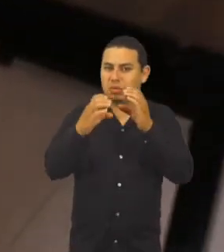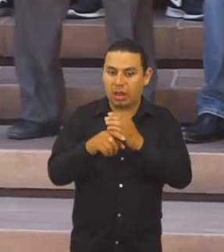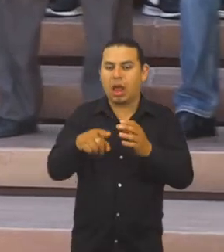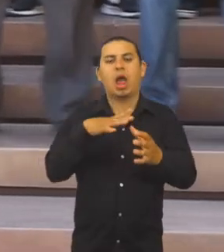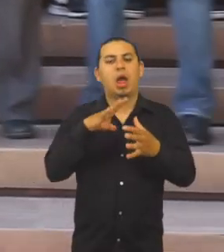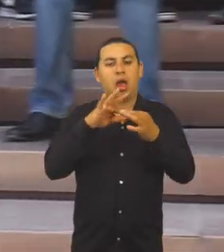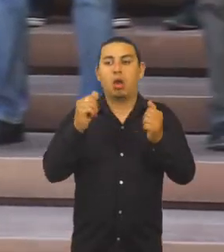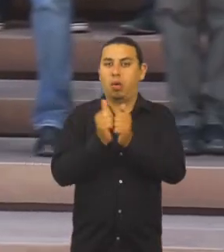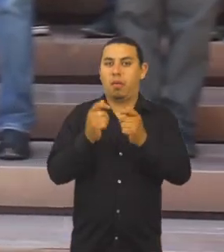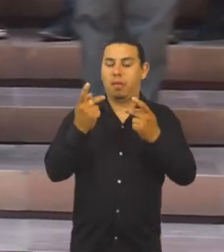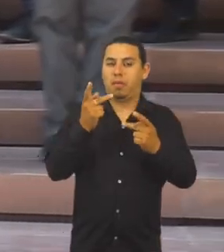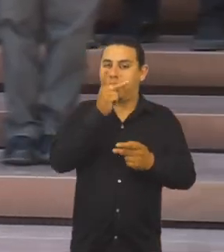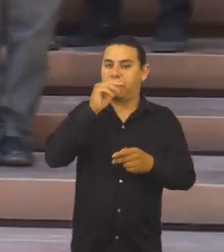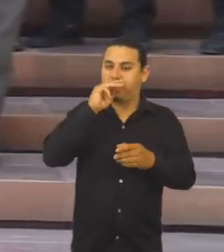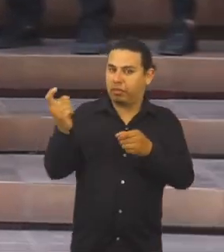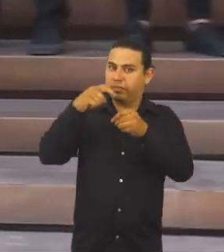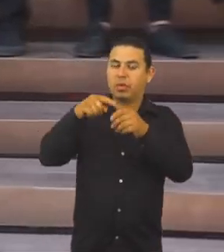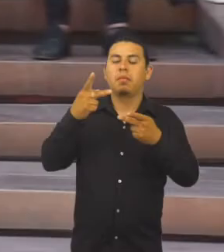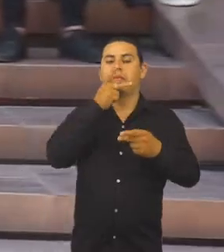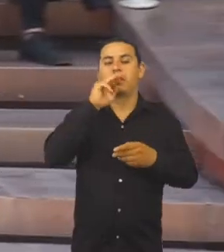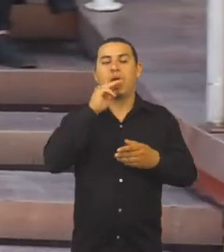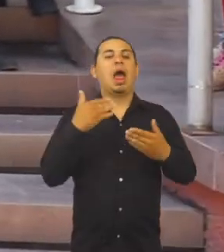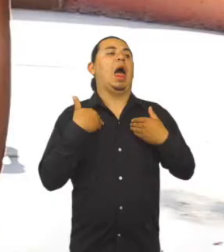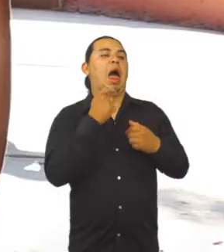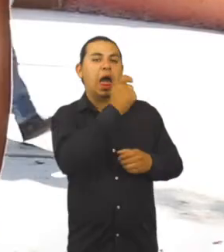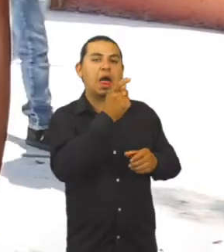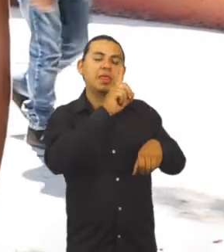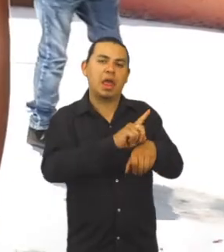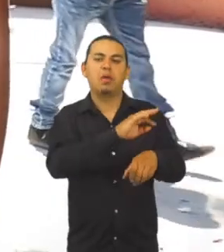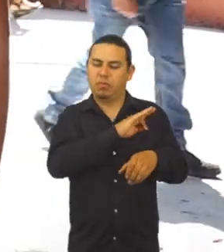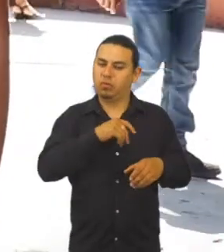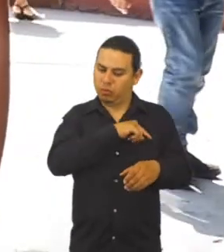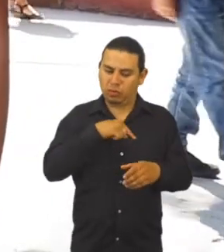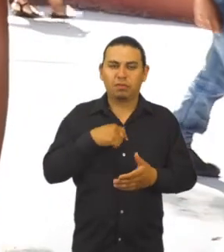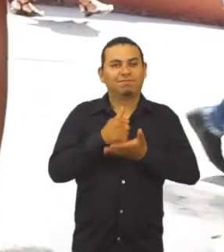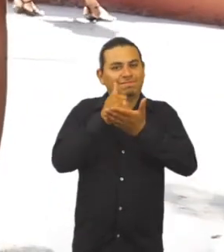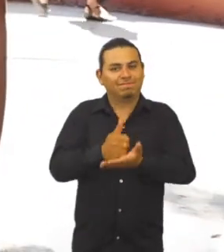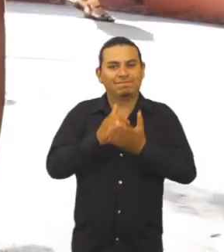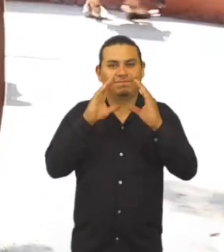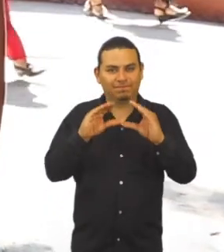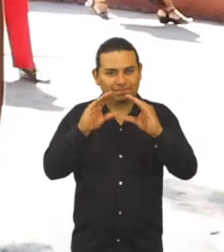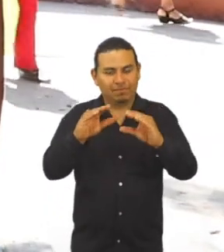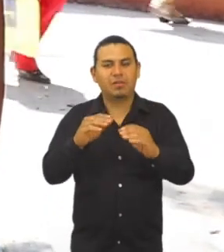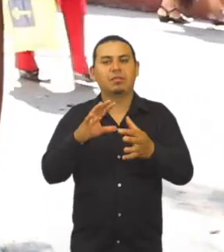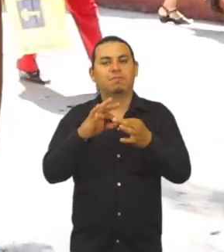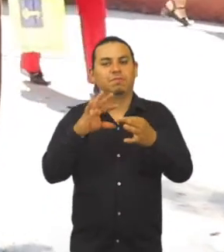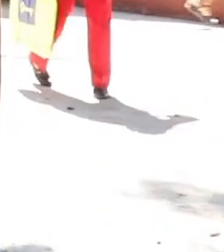de semestre puedan ellos darle continuidad a sus hijos buscando la integración, buscando la vinculación entre